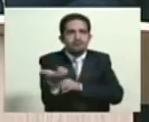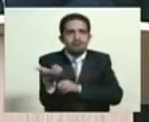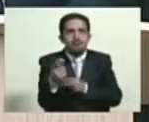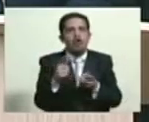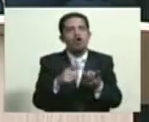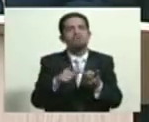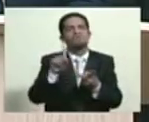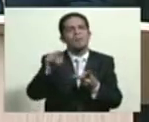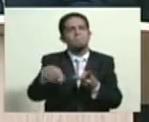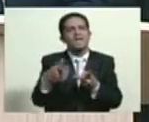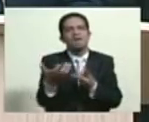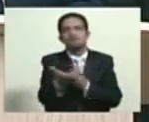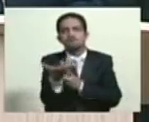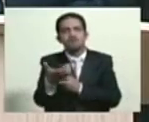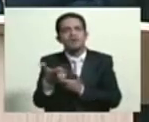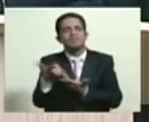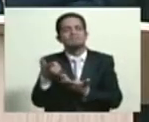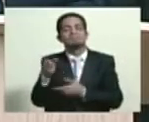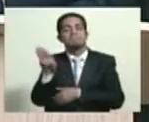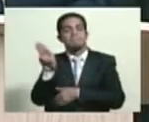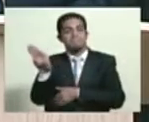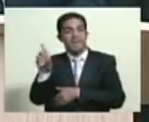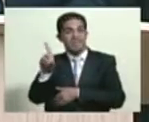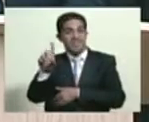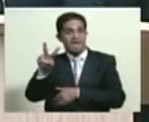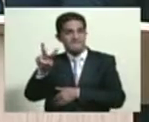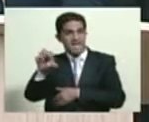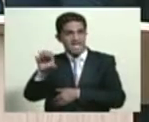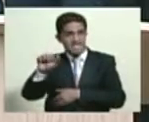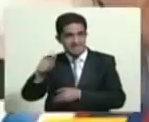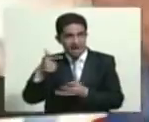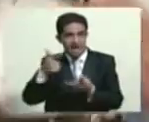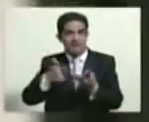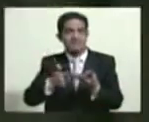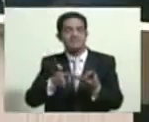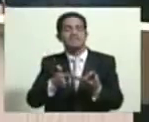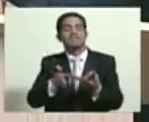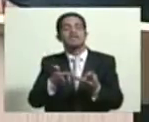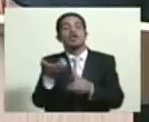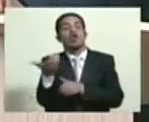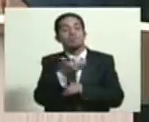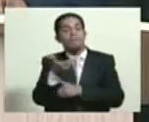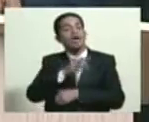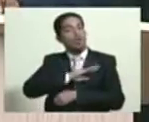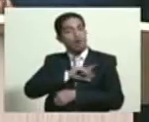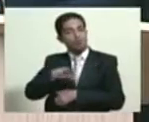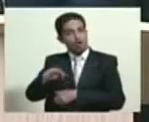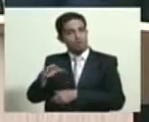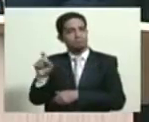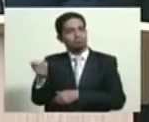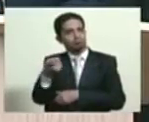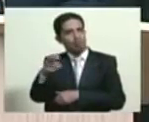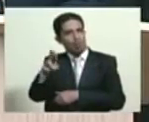espuma, con la presencia de los bomberos de PDVSA, de los bomberos aeronáuticos y de los propios bomberos de Guri.